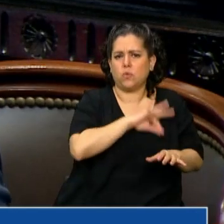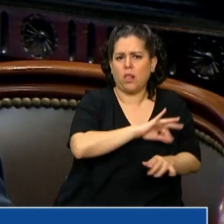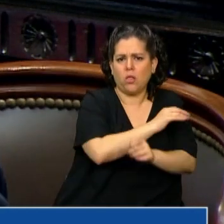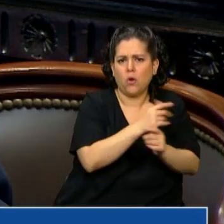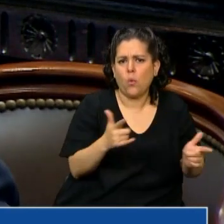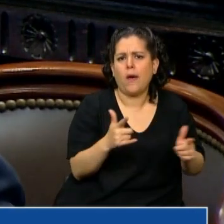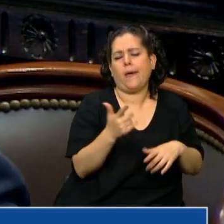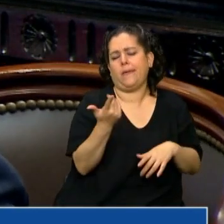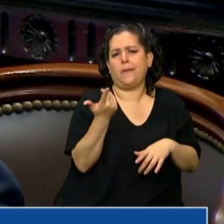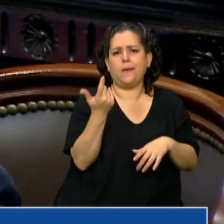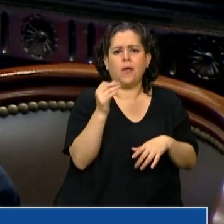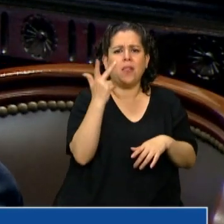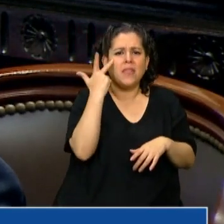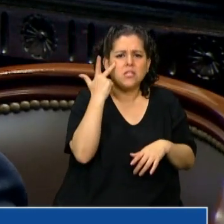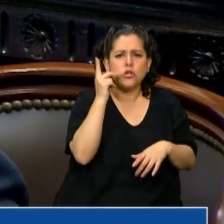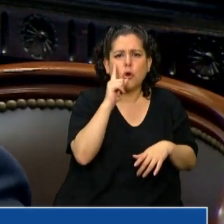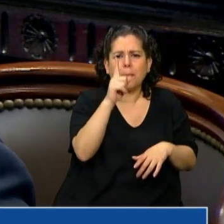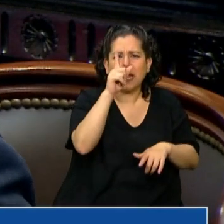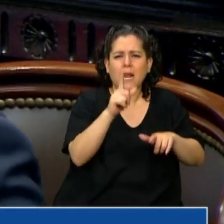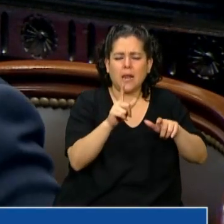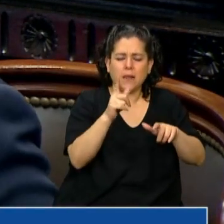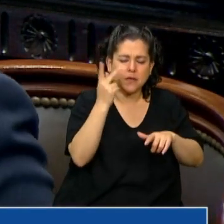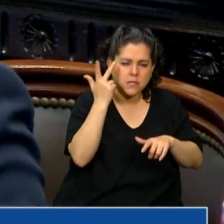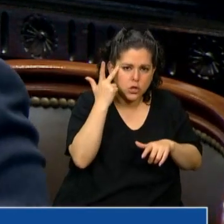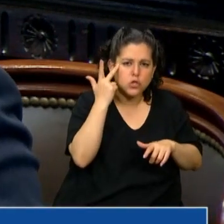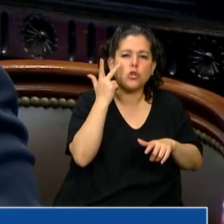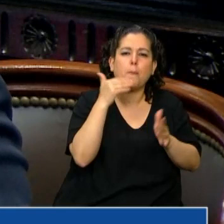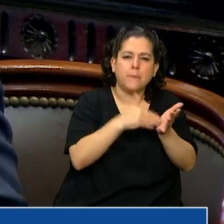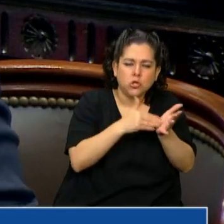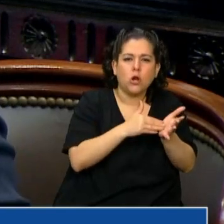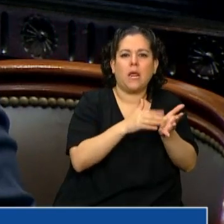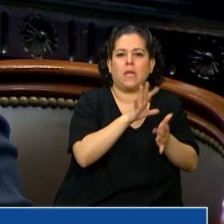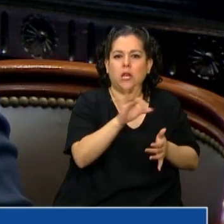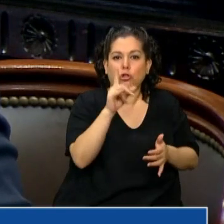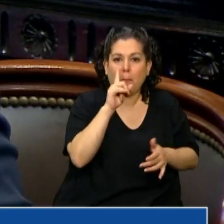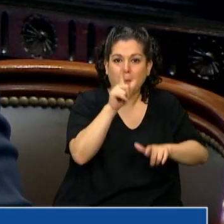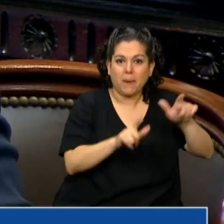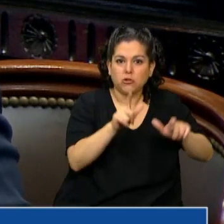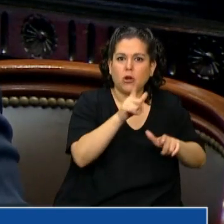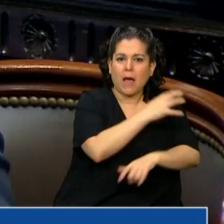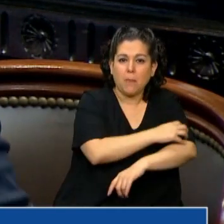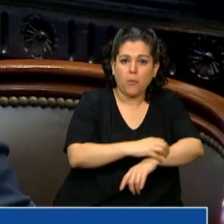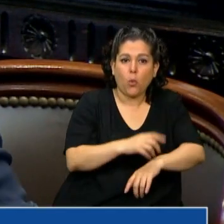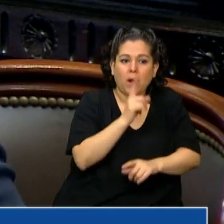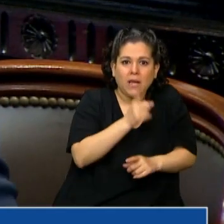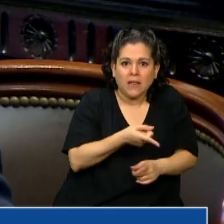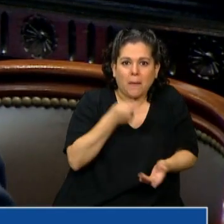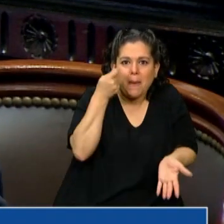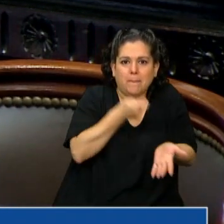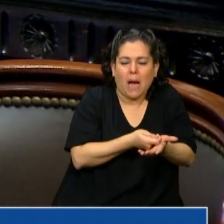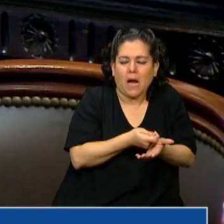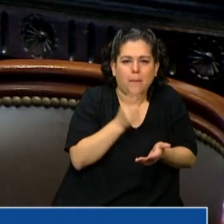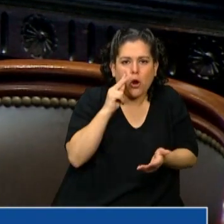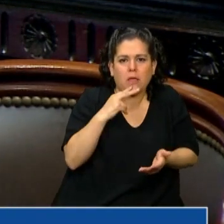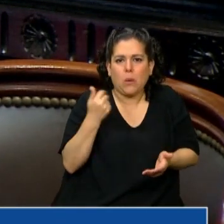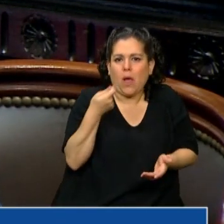los 18 millones y medio de pobres hoy en la Argentina, y a ellos que también consumen, que también pagan IVA, no se les da el beneficio. ¿Cuál